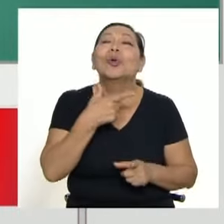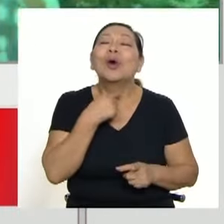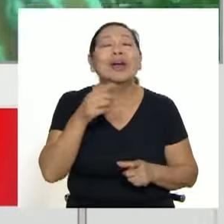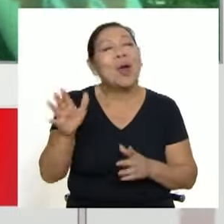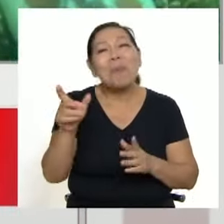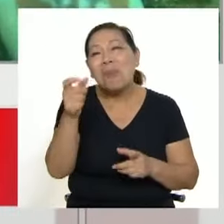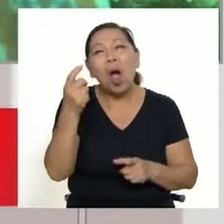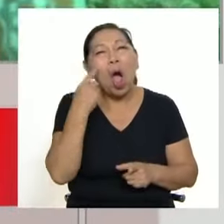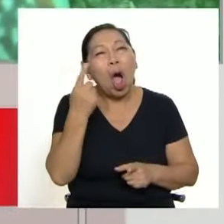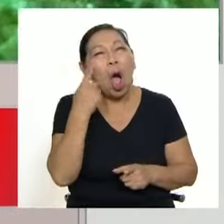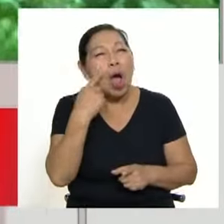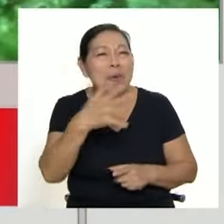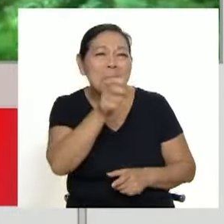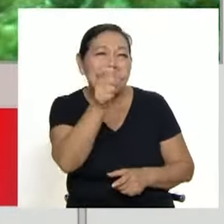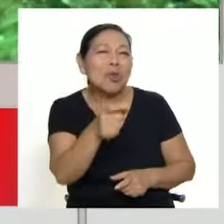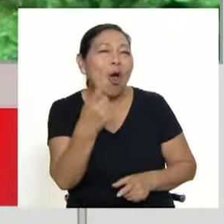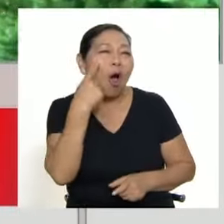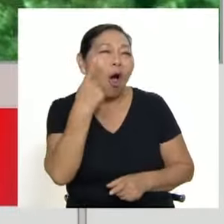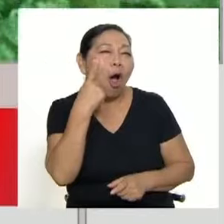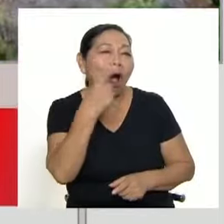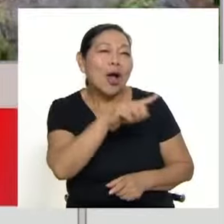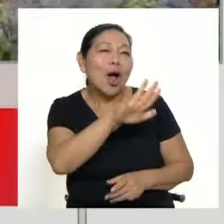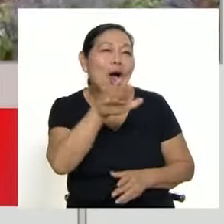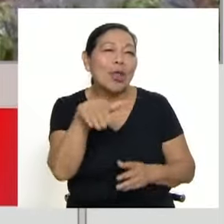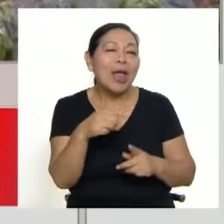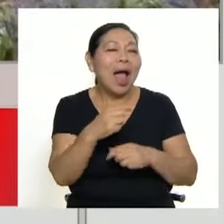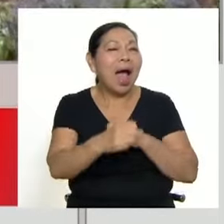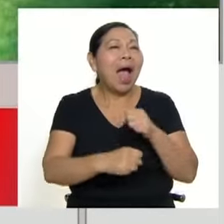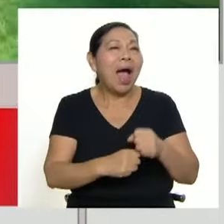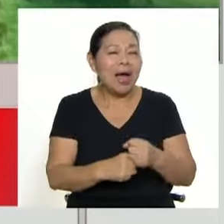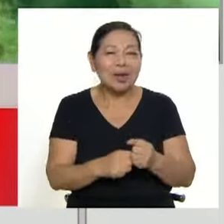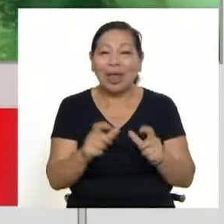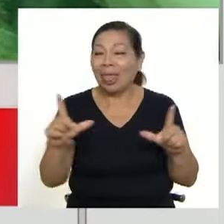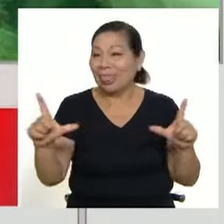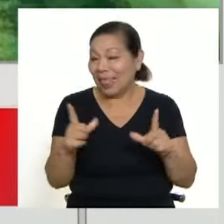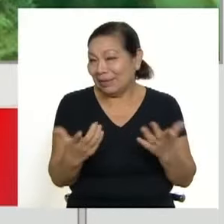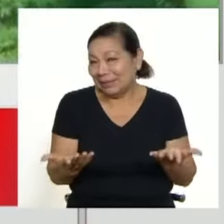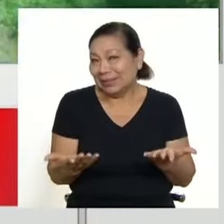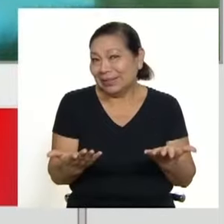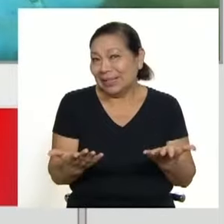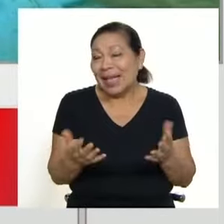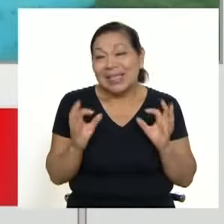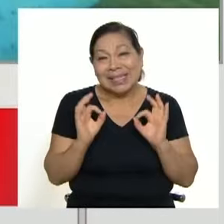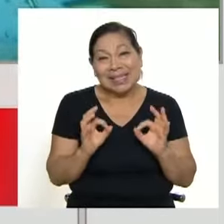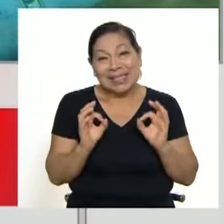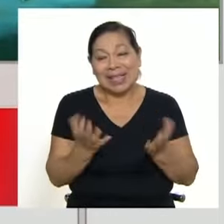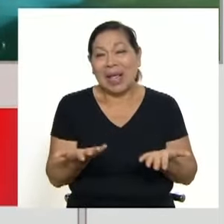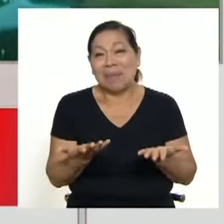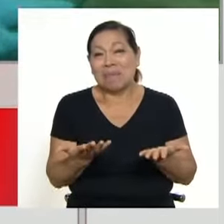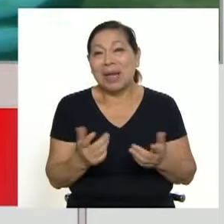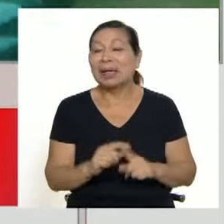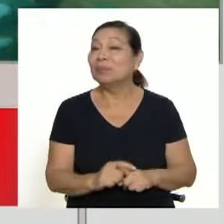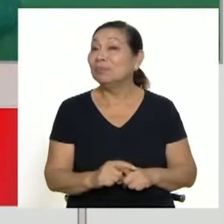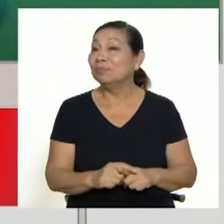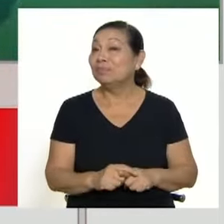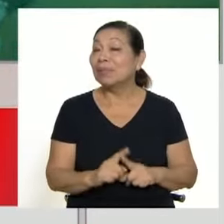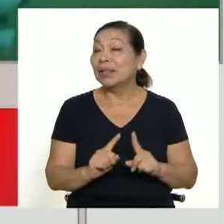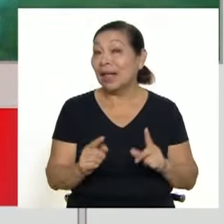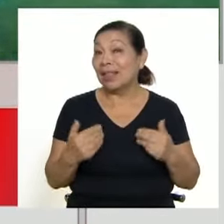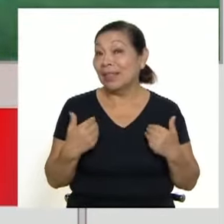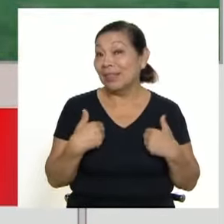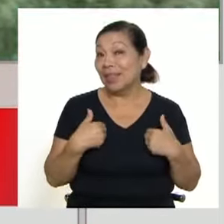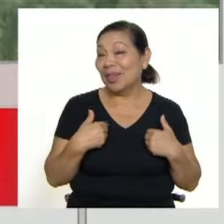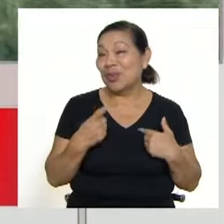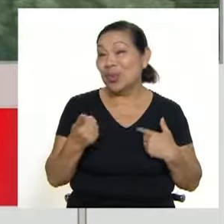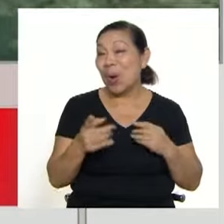y es algo que tú te has ganado por todos los años que tienes en televisión y por lo que transmites a través de la pantalla. Me imagino que tendrás